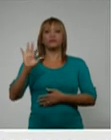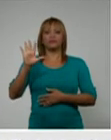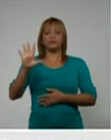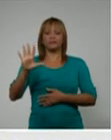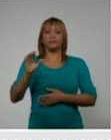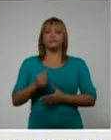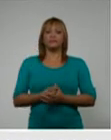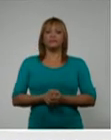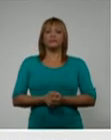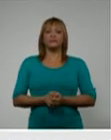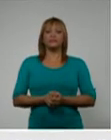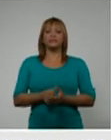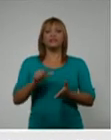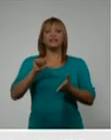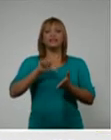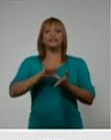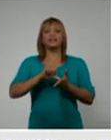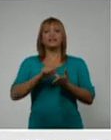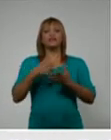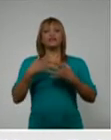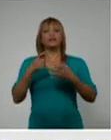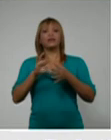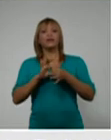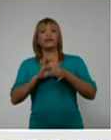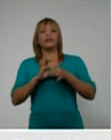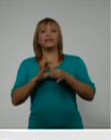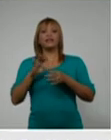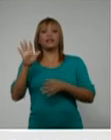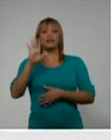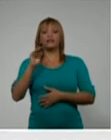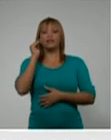En los del Centro de Ingeniería Genética y Biotecnología